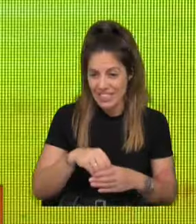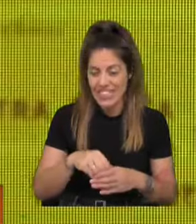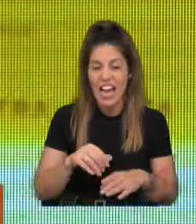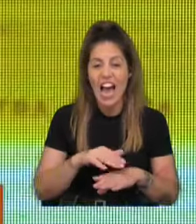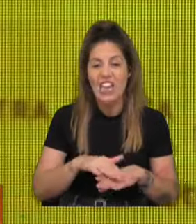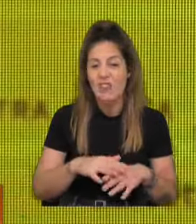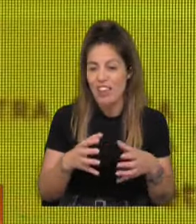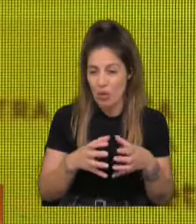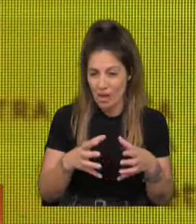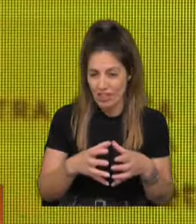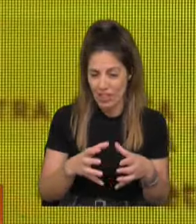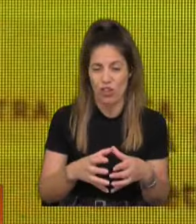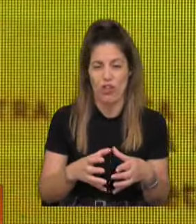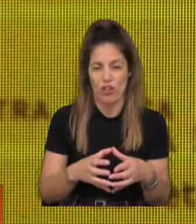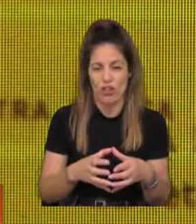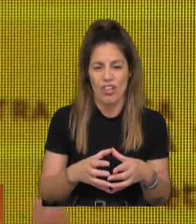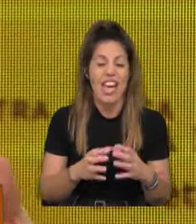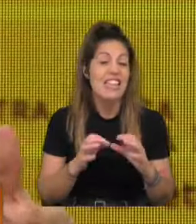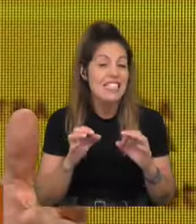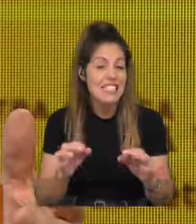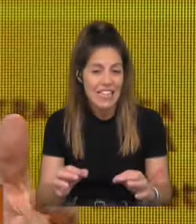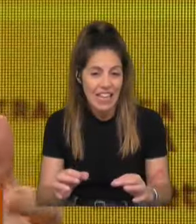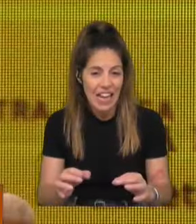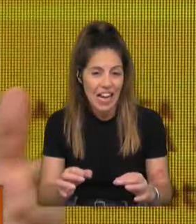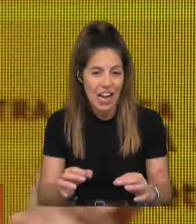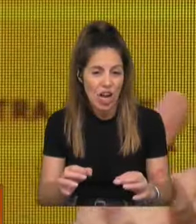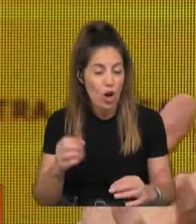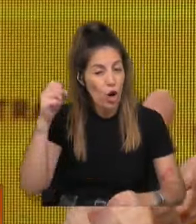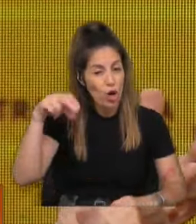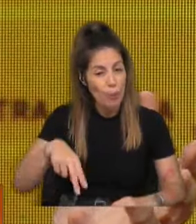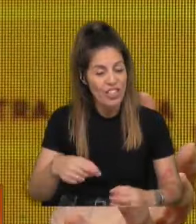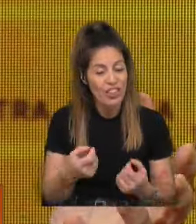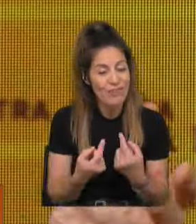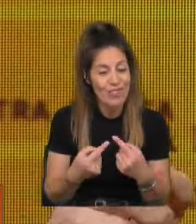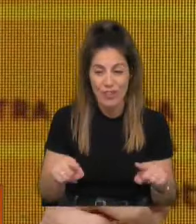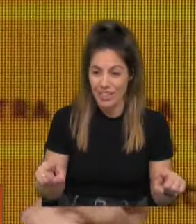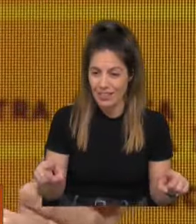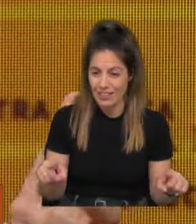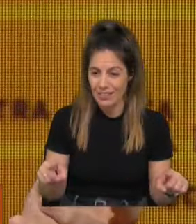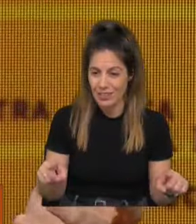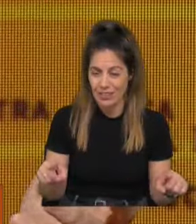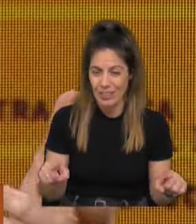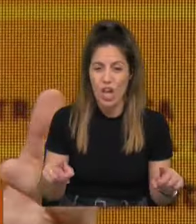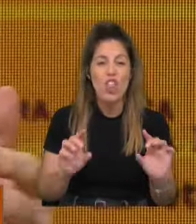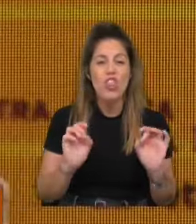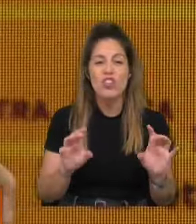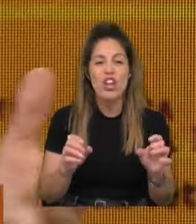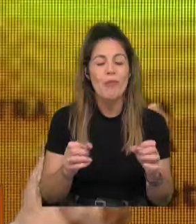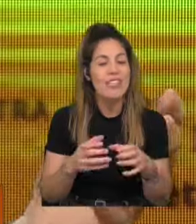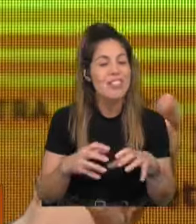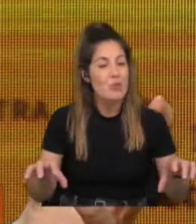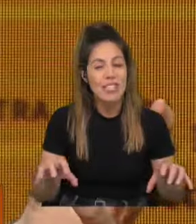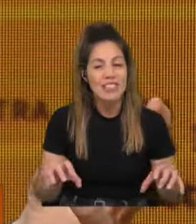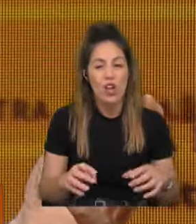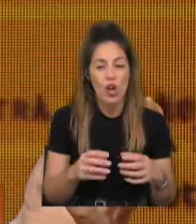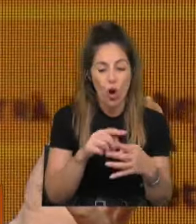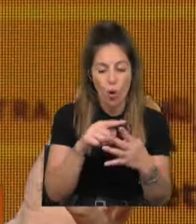partidario este llega con posturas claramente divididas y no solo divididas sino de los cuatro